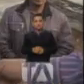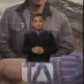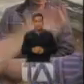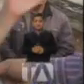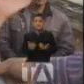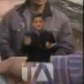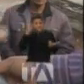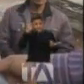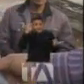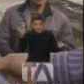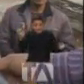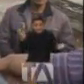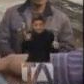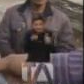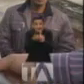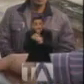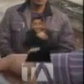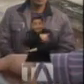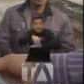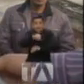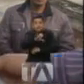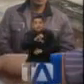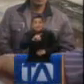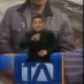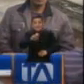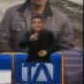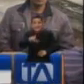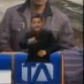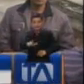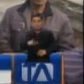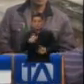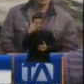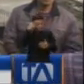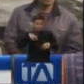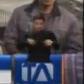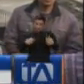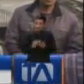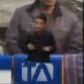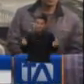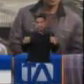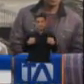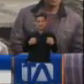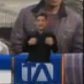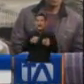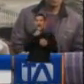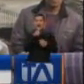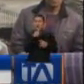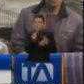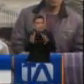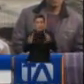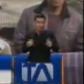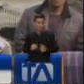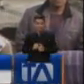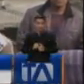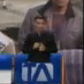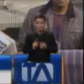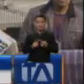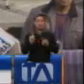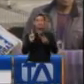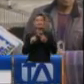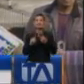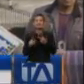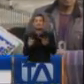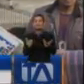Se imagina, estamos a una cuadra de la occidental, pero mire, señor, cómo vivimos nosotros. No tenemos red de agua potable, no